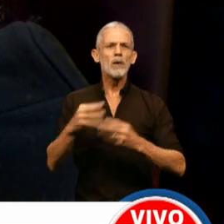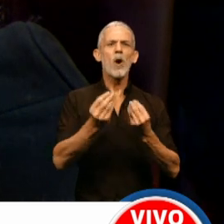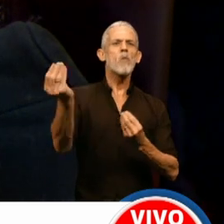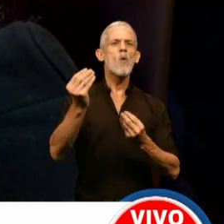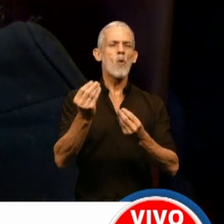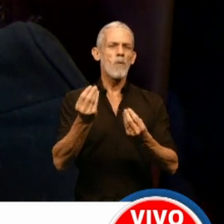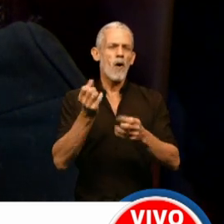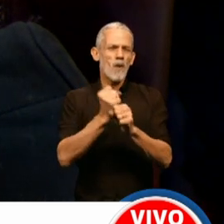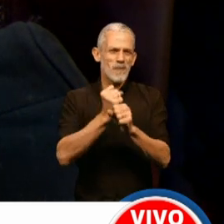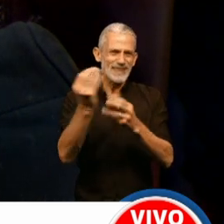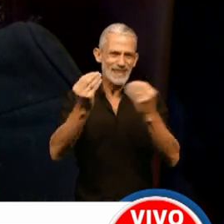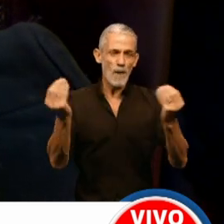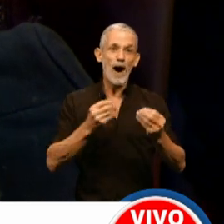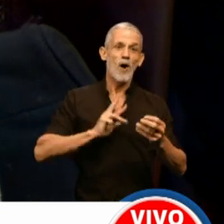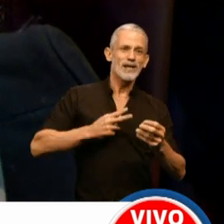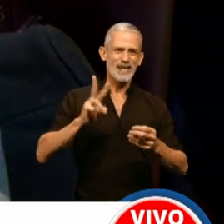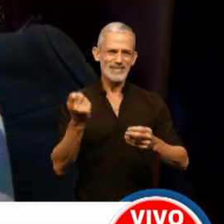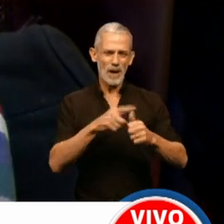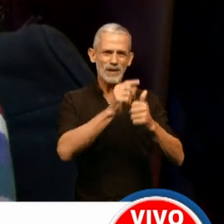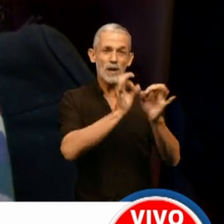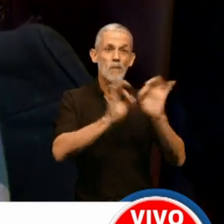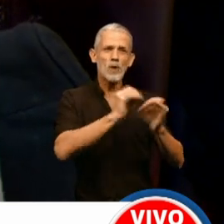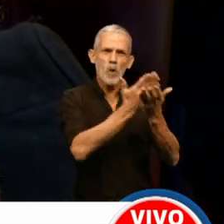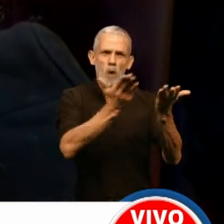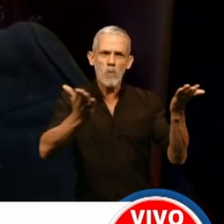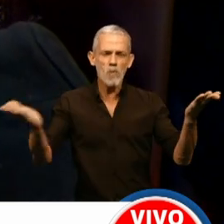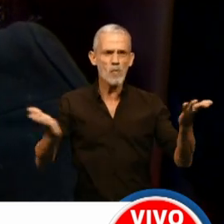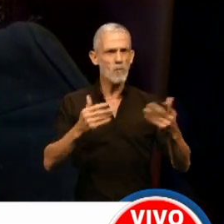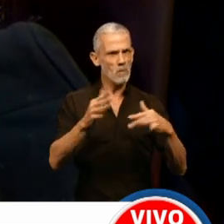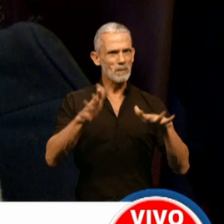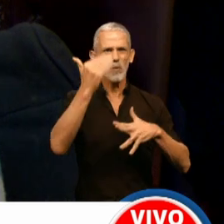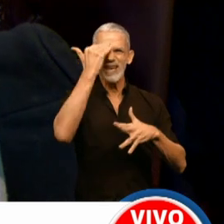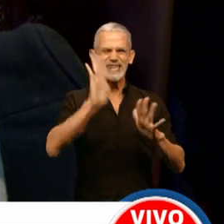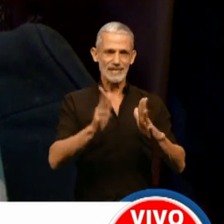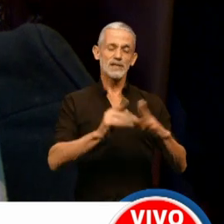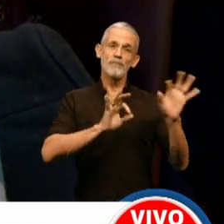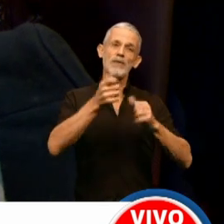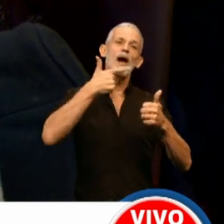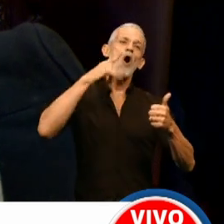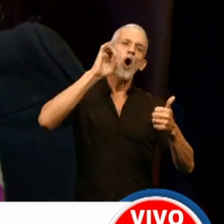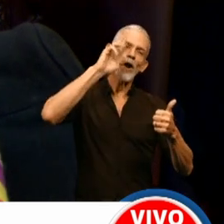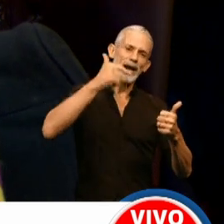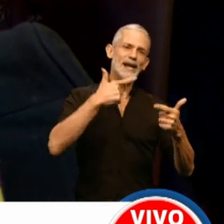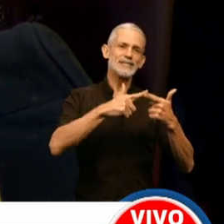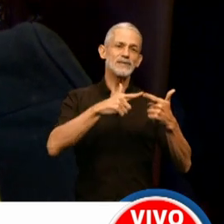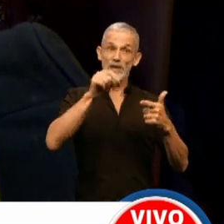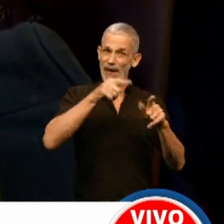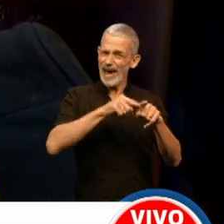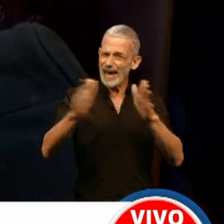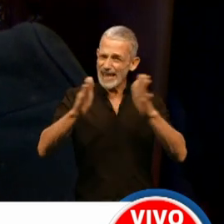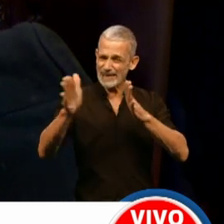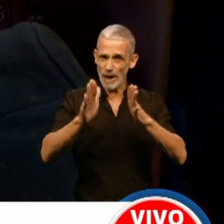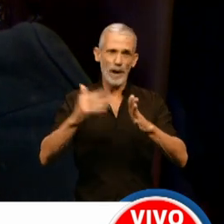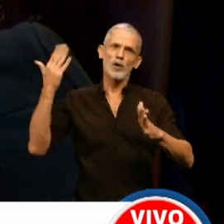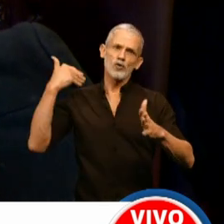cupo laboral travesti trans y quiero nombrar a las autoras y los autores silvia orne digo de esta etapa de esta